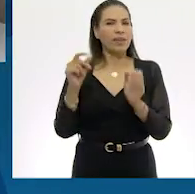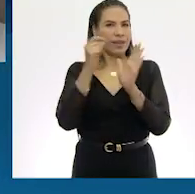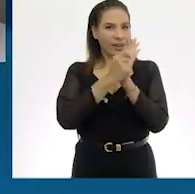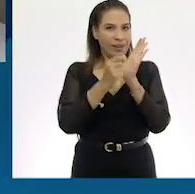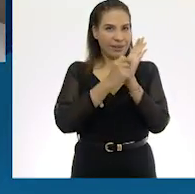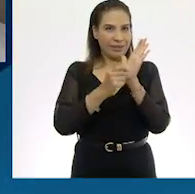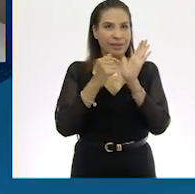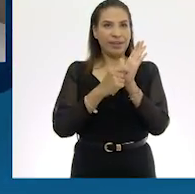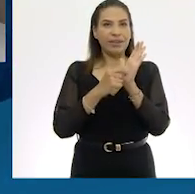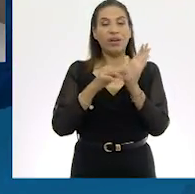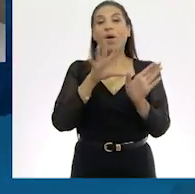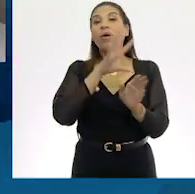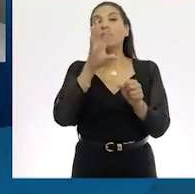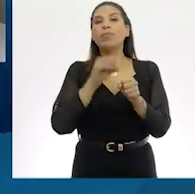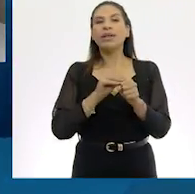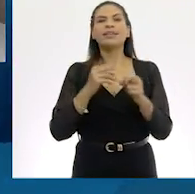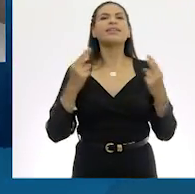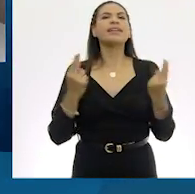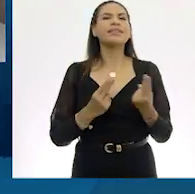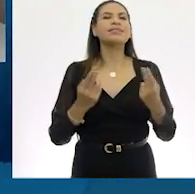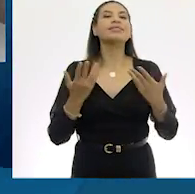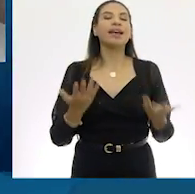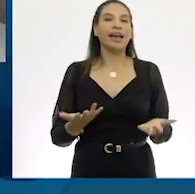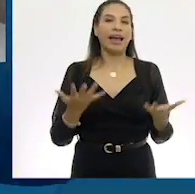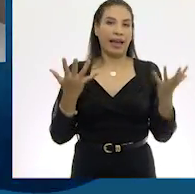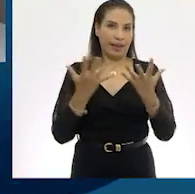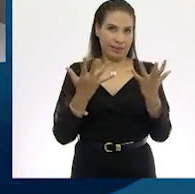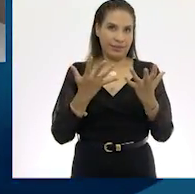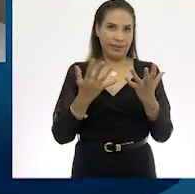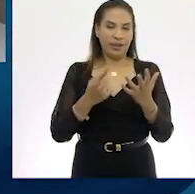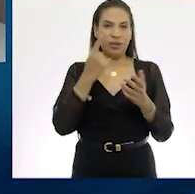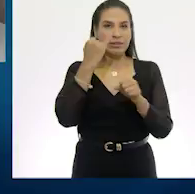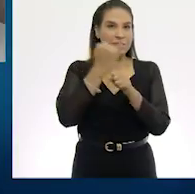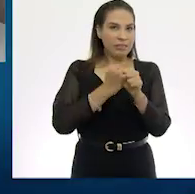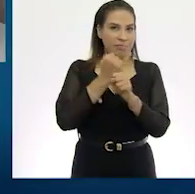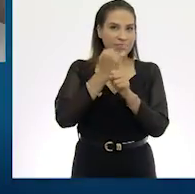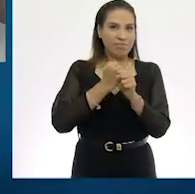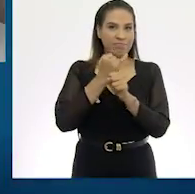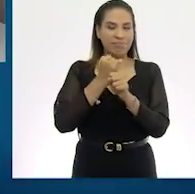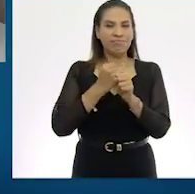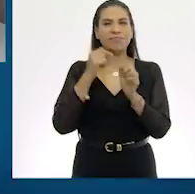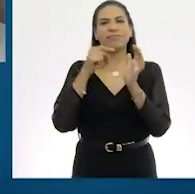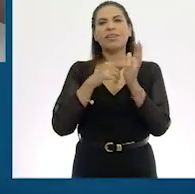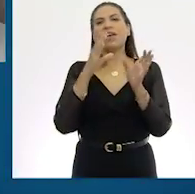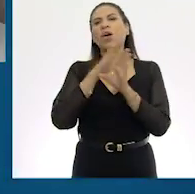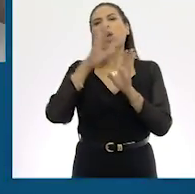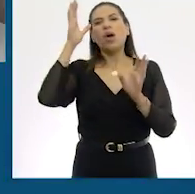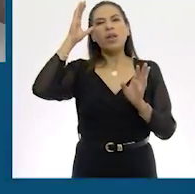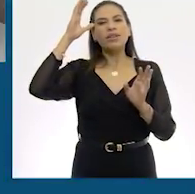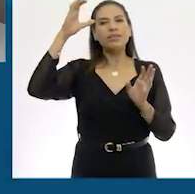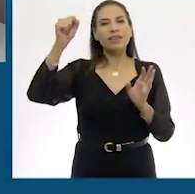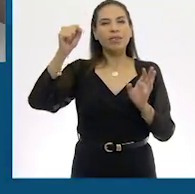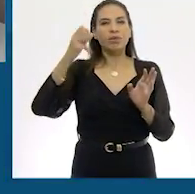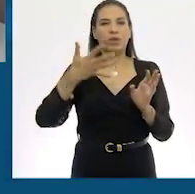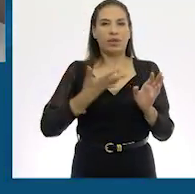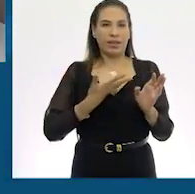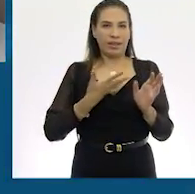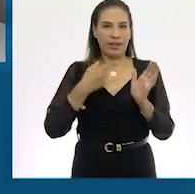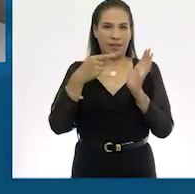una síntesis completa es necesario realizar una investigación sobre los conceptos que se